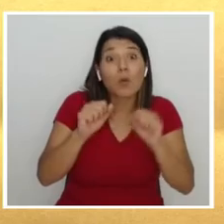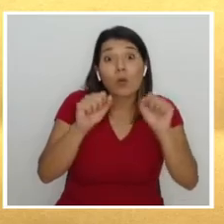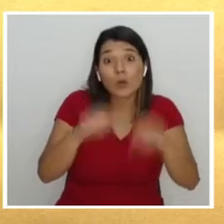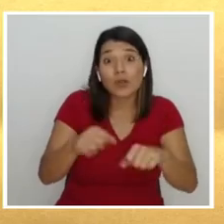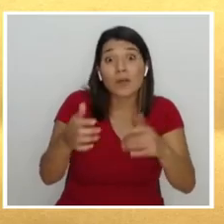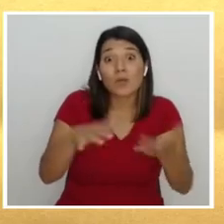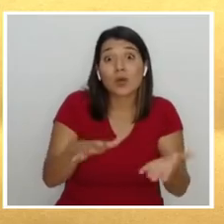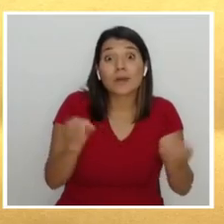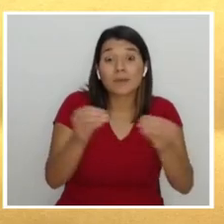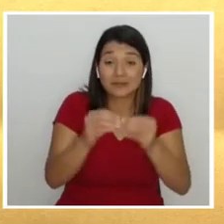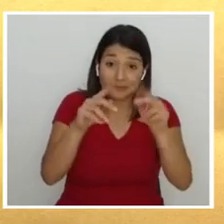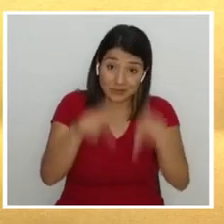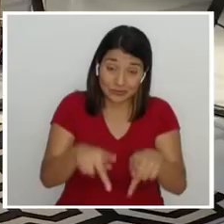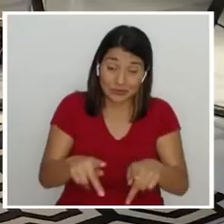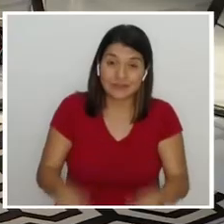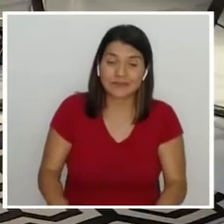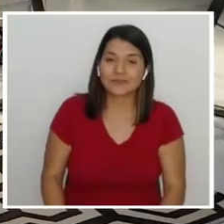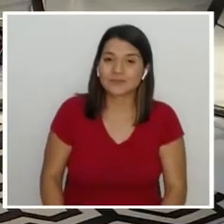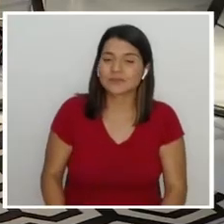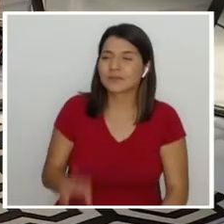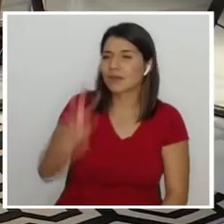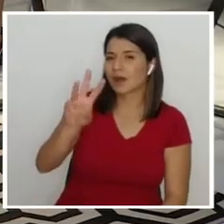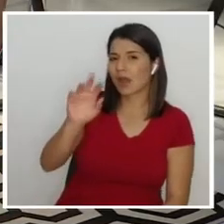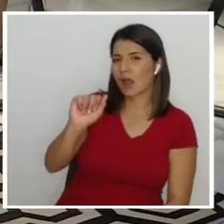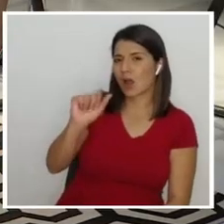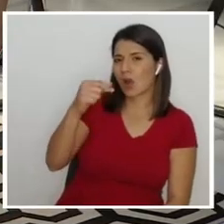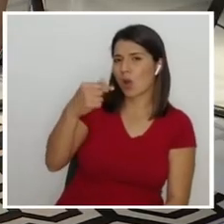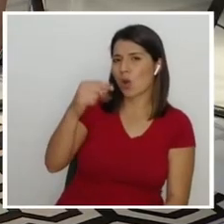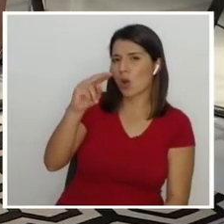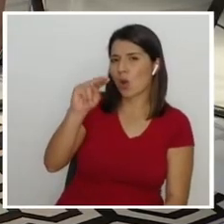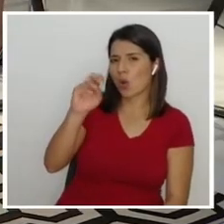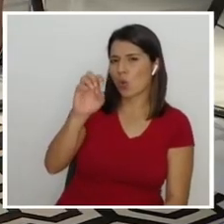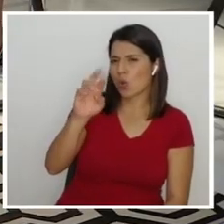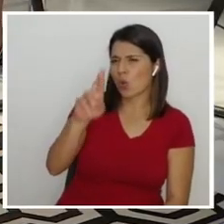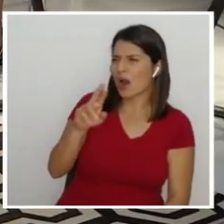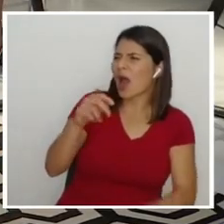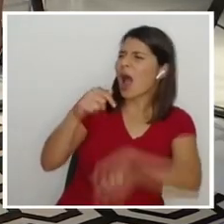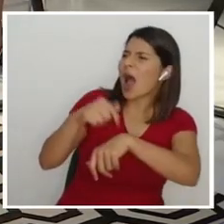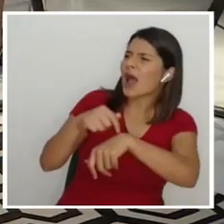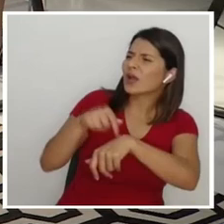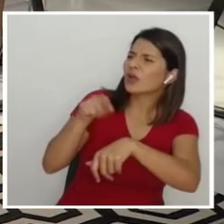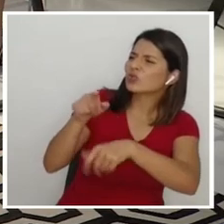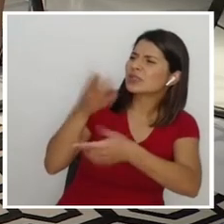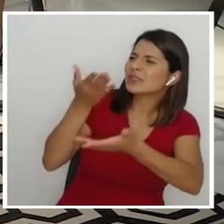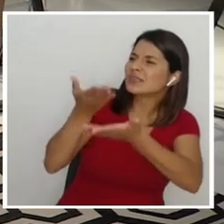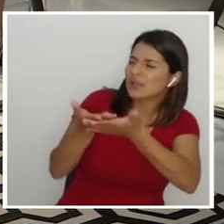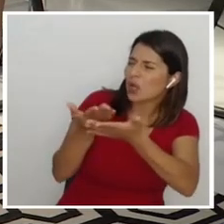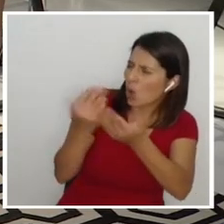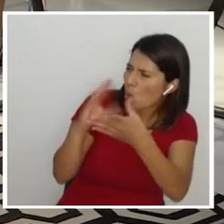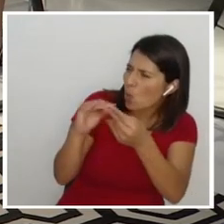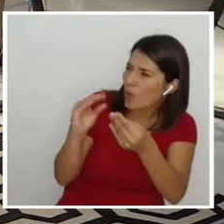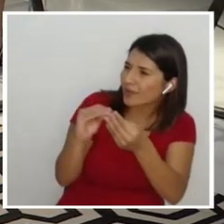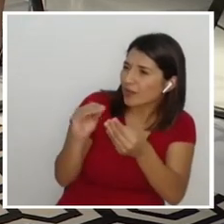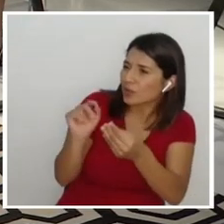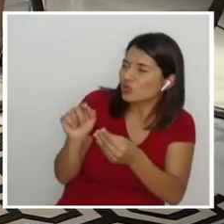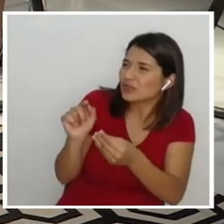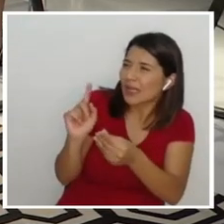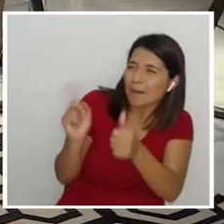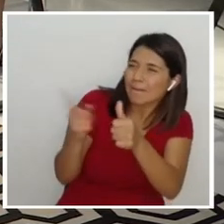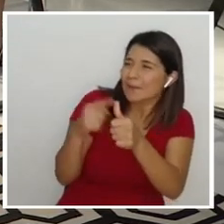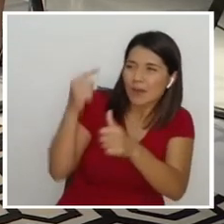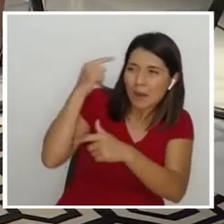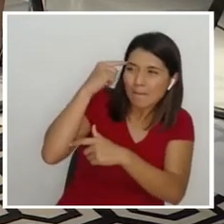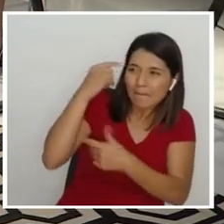humanas. Don Wagner, ¿a qué hora llega usted a la escena? Y cuéntenos ese primer impacto que tuvo usted. Muy bien,